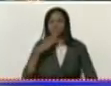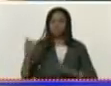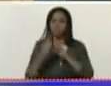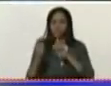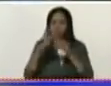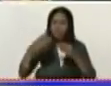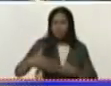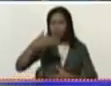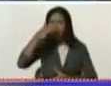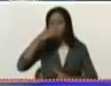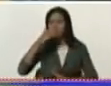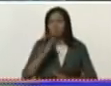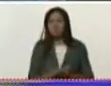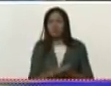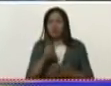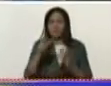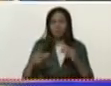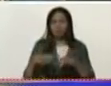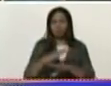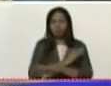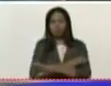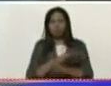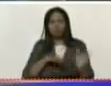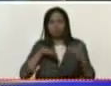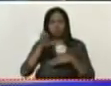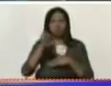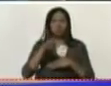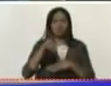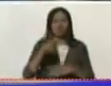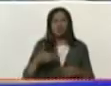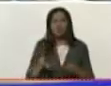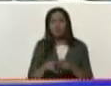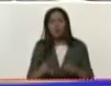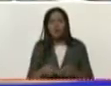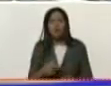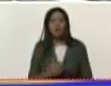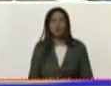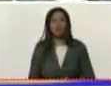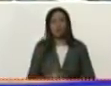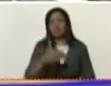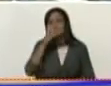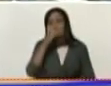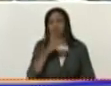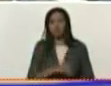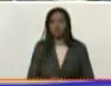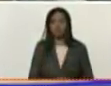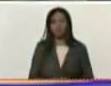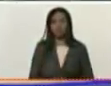los terroristas, a los extremistas, a los fascistas, a los asaltantes.